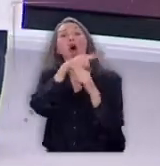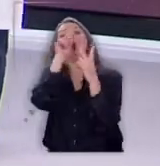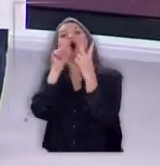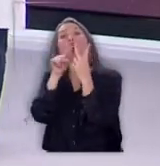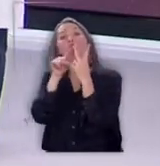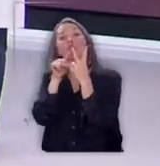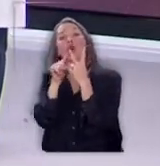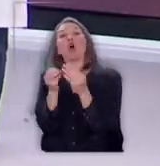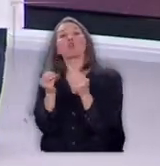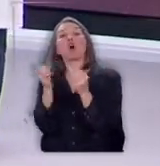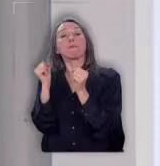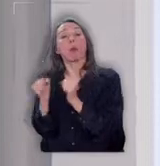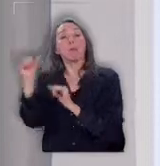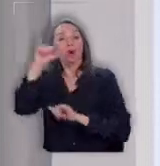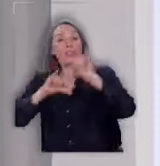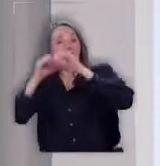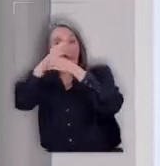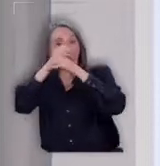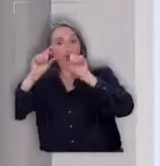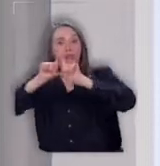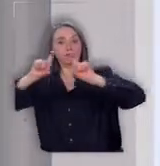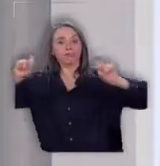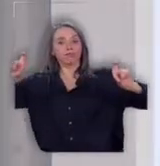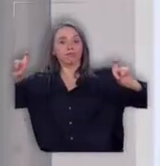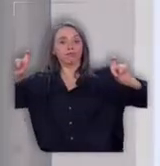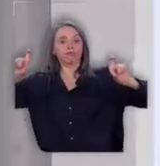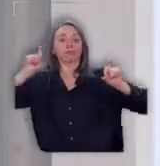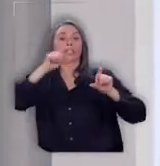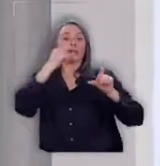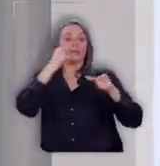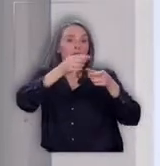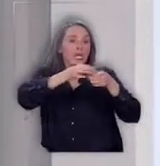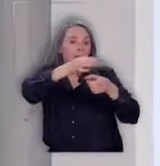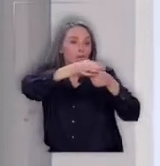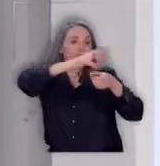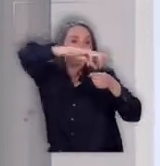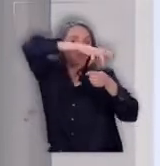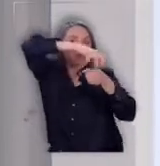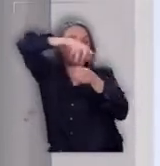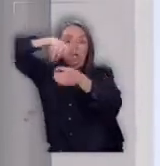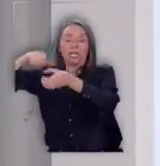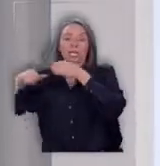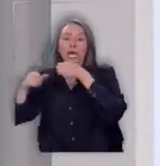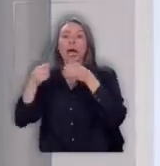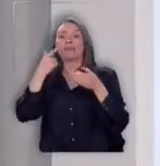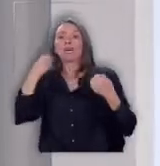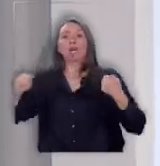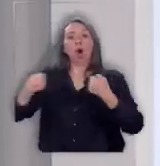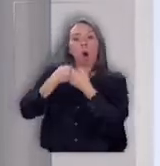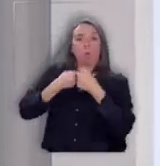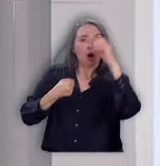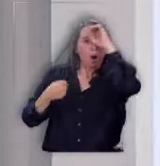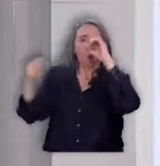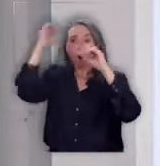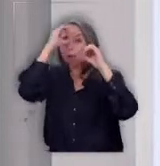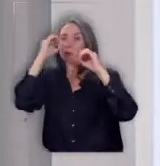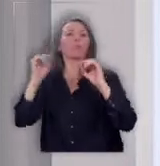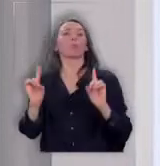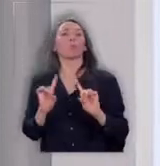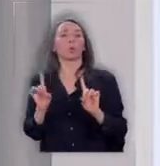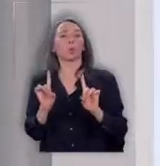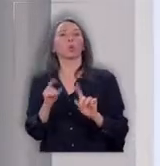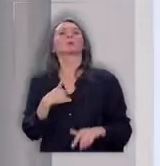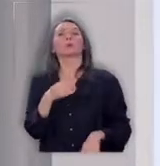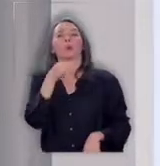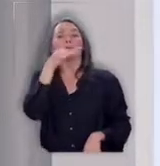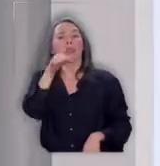la capacidad de procesar exámenes que deberían aumentarse entonces más que contraponer como posiciones antagónicas